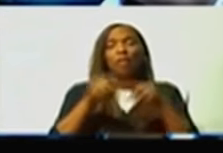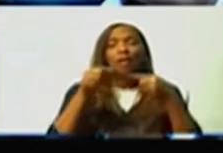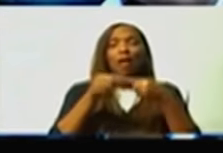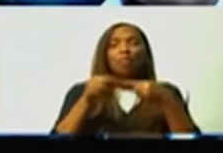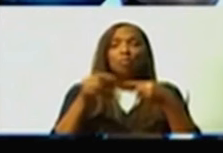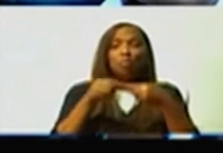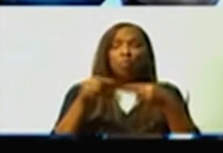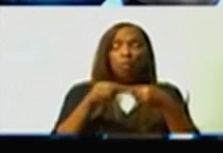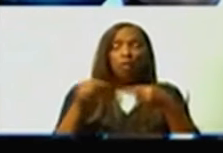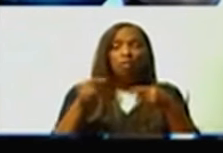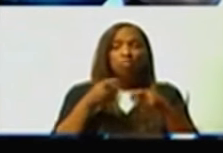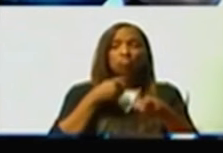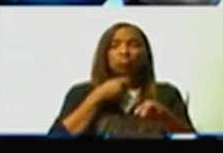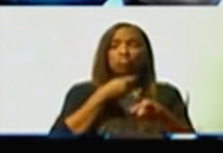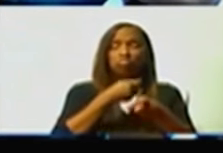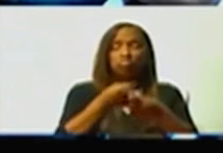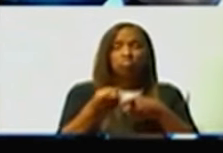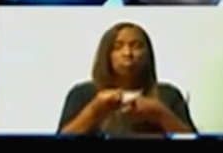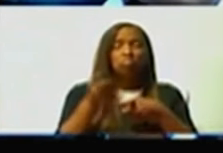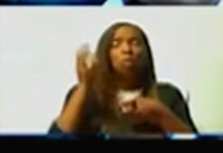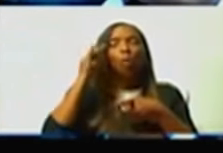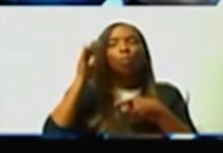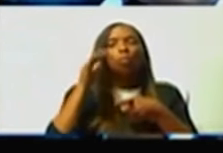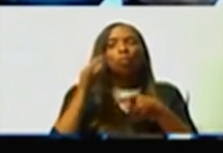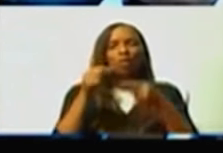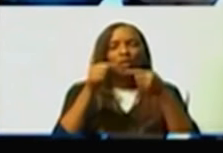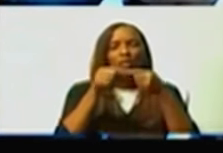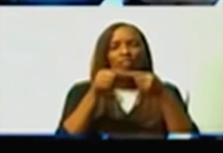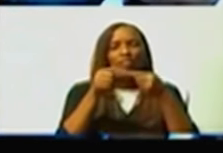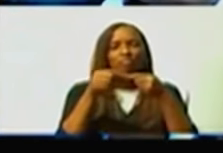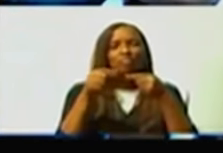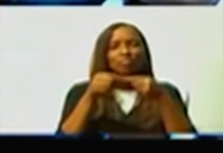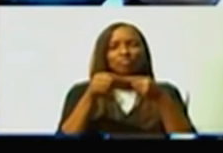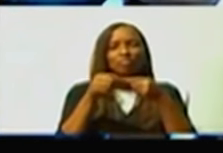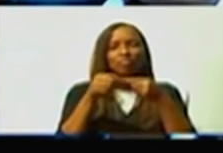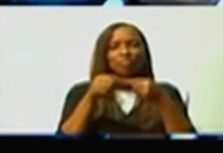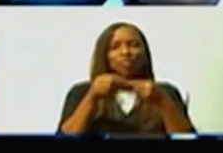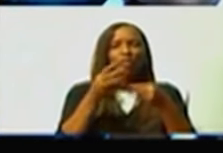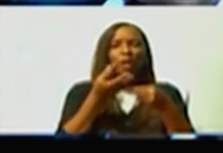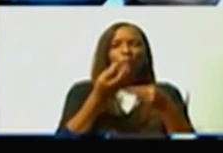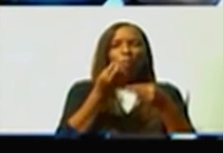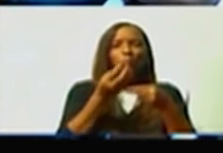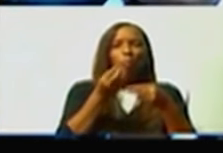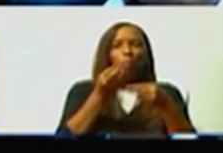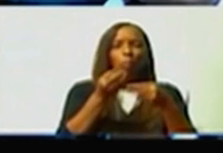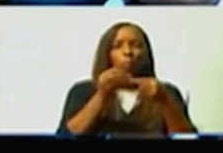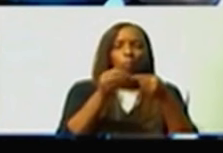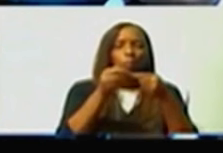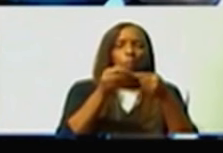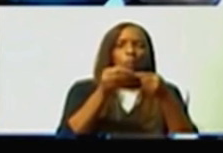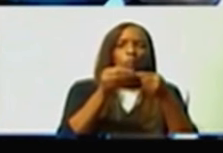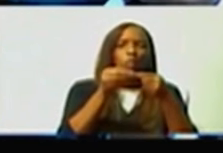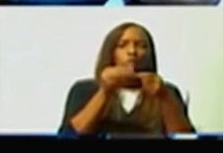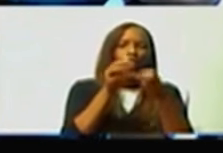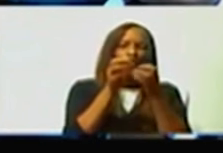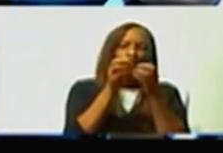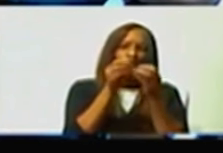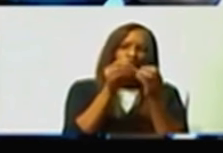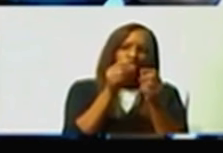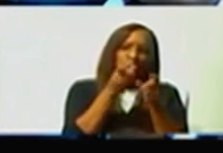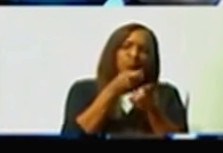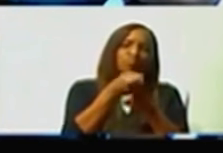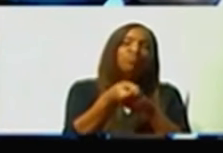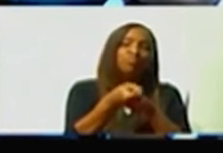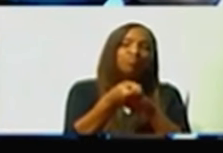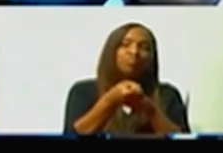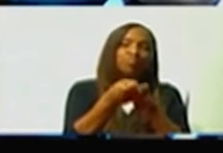pues se pudre la semilla y por vía de consecuencia no nace, no hay posibilidad de